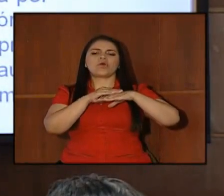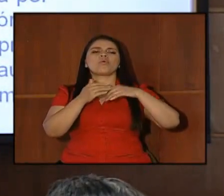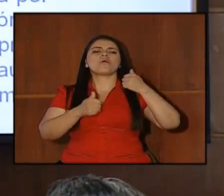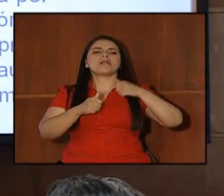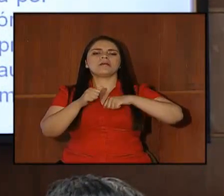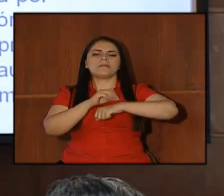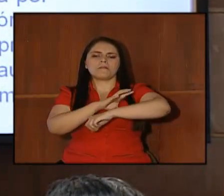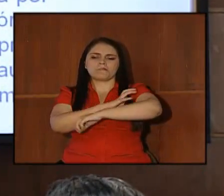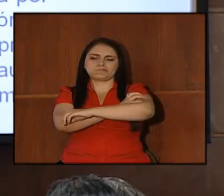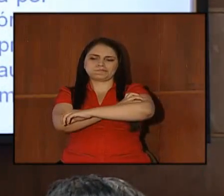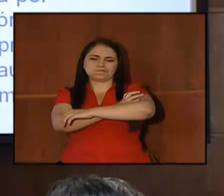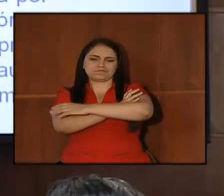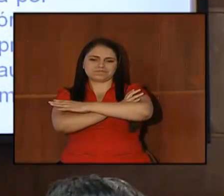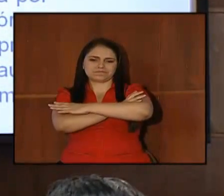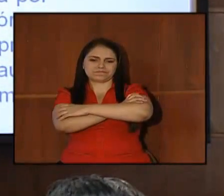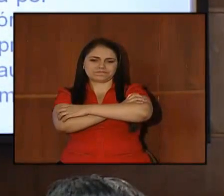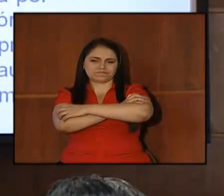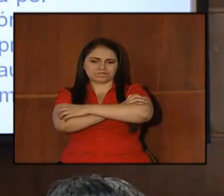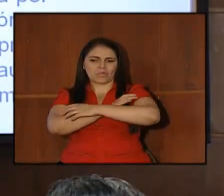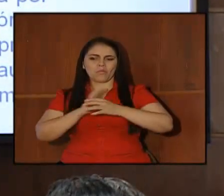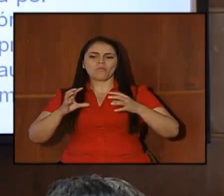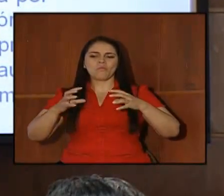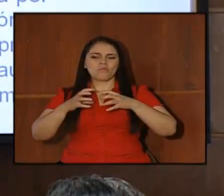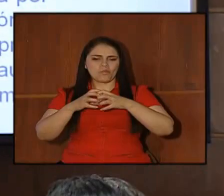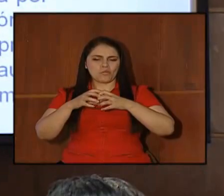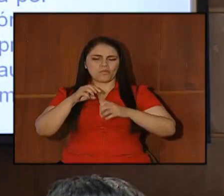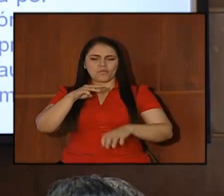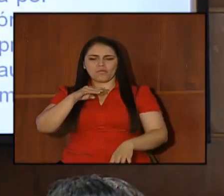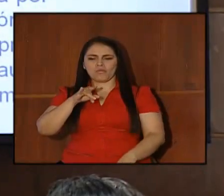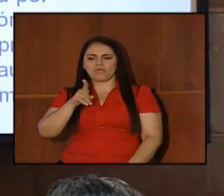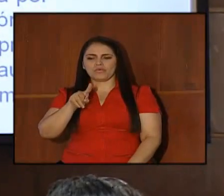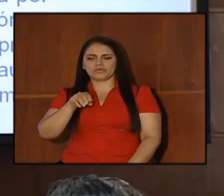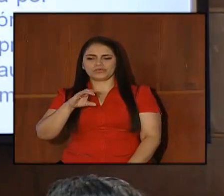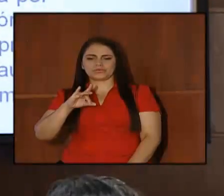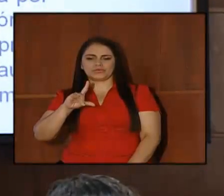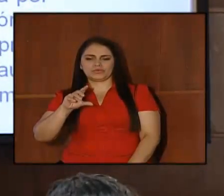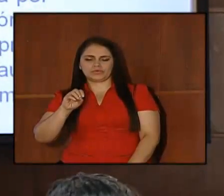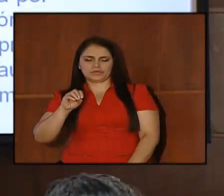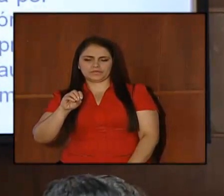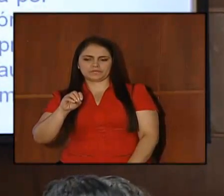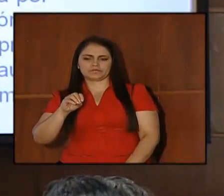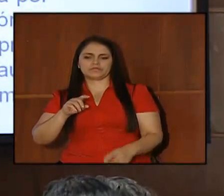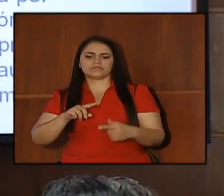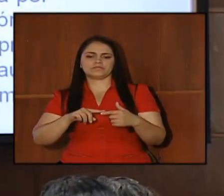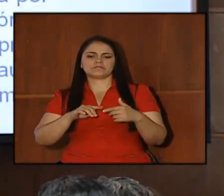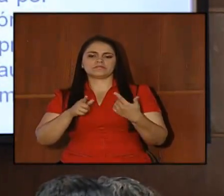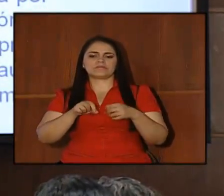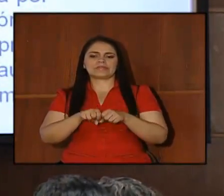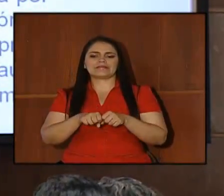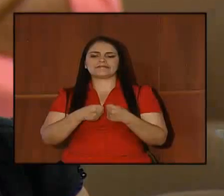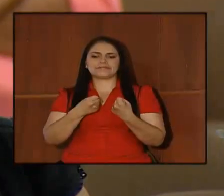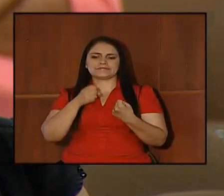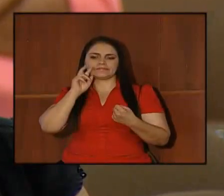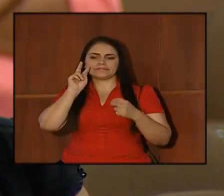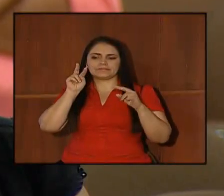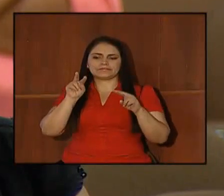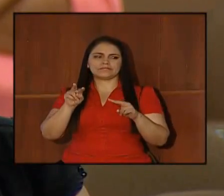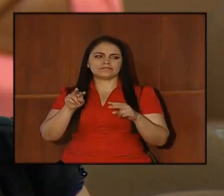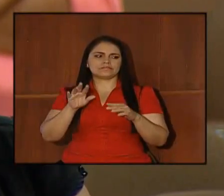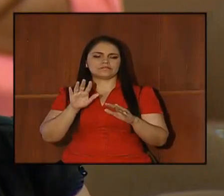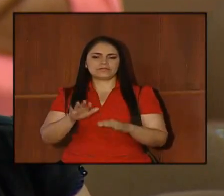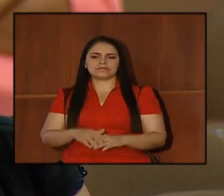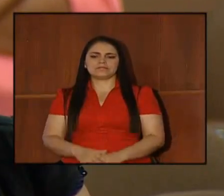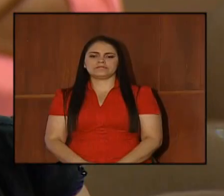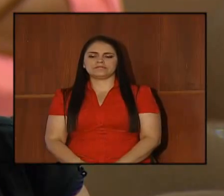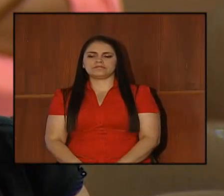músculo. Después de la grasa sigue el músculo, ¿cierto? Entonces ya se va a dañar ese músculo, ¿cierto? Ya va